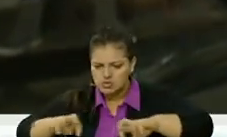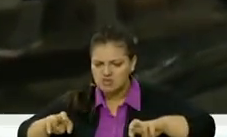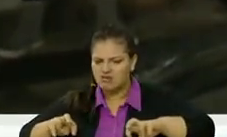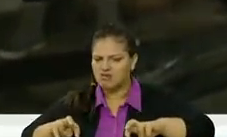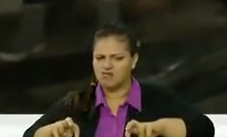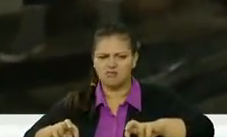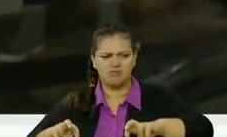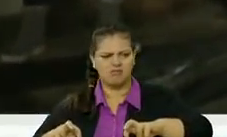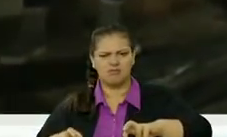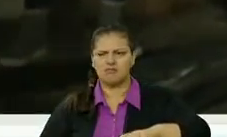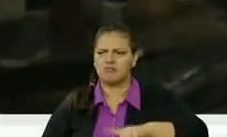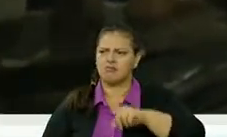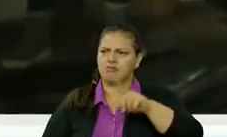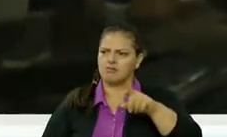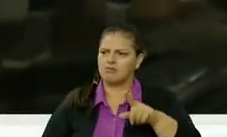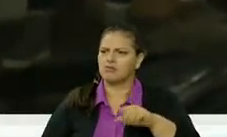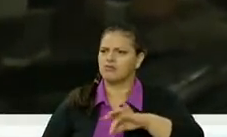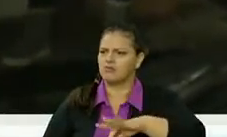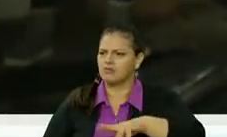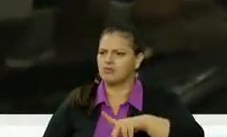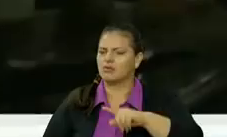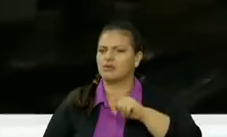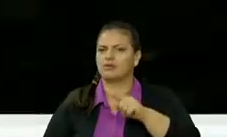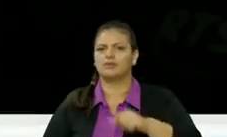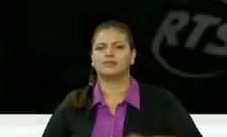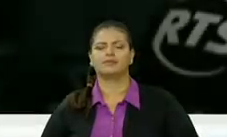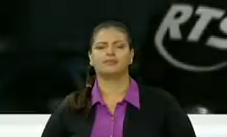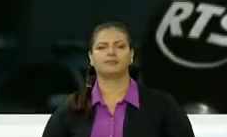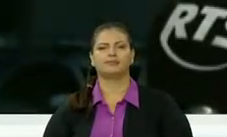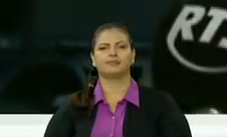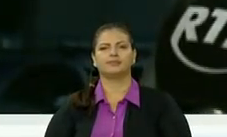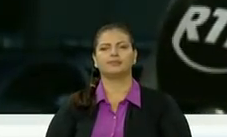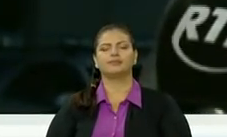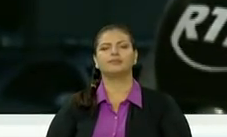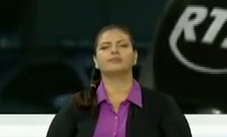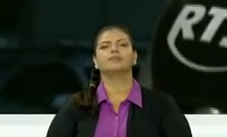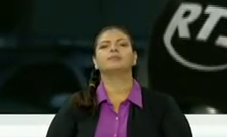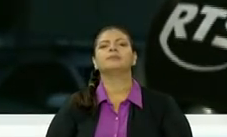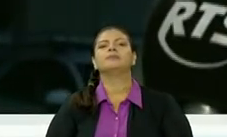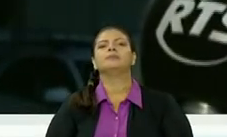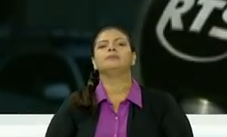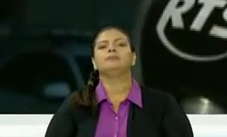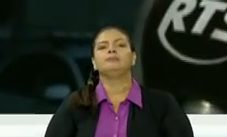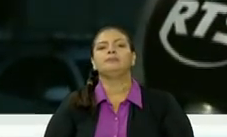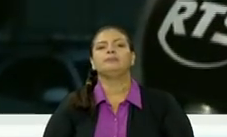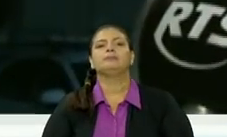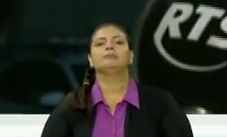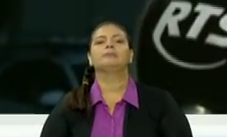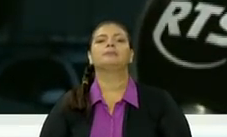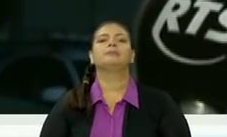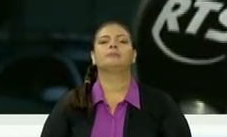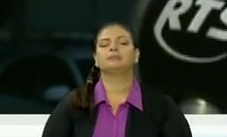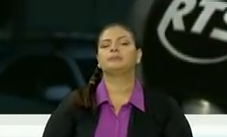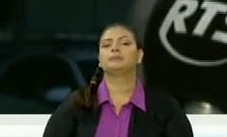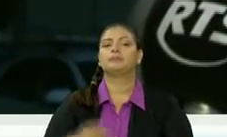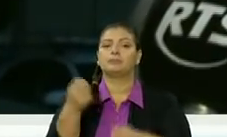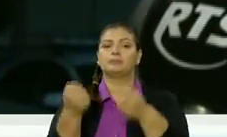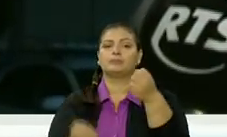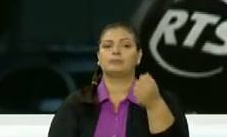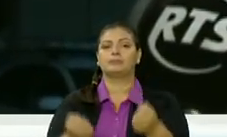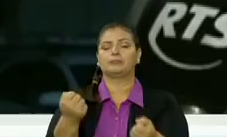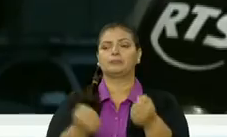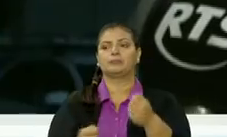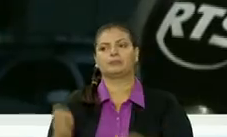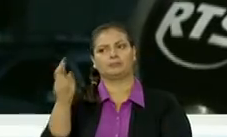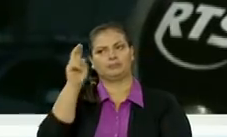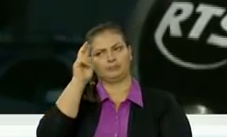configurarse otro delito, en este caso secuestro express. Secuestros que se han practicado para obtener extorsiones e inclusive